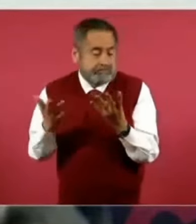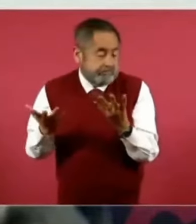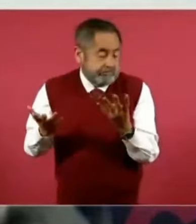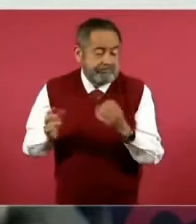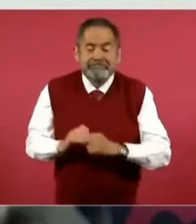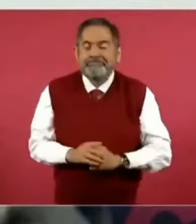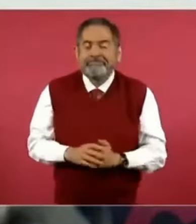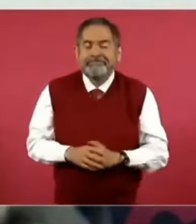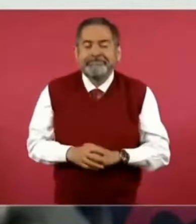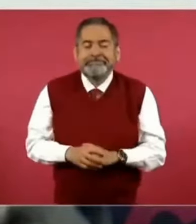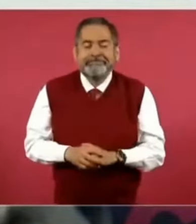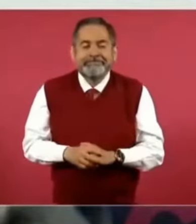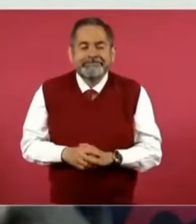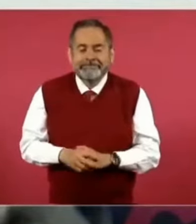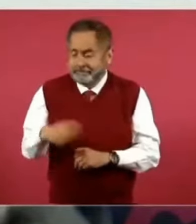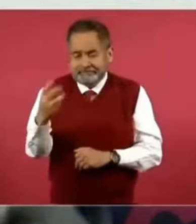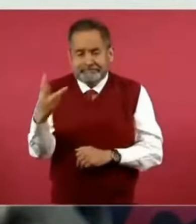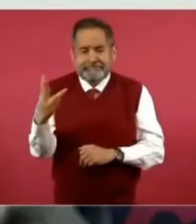otro